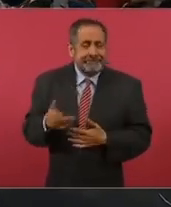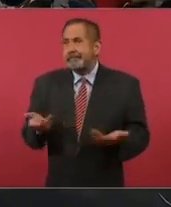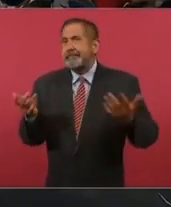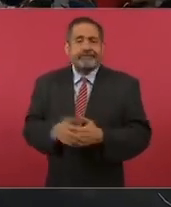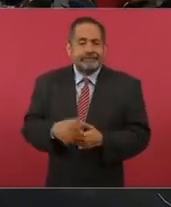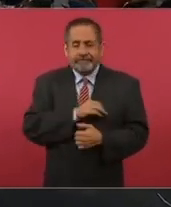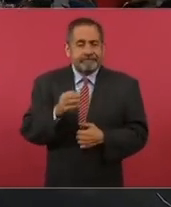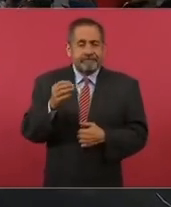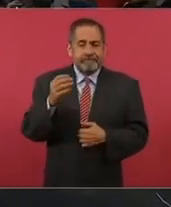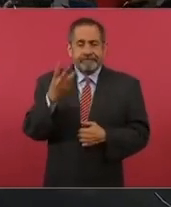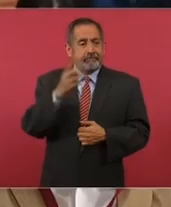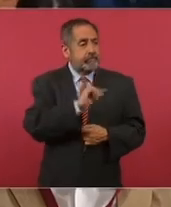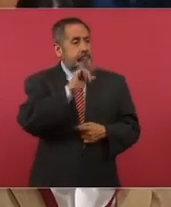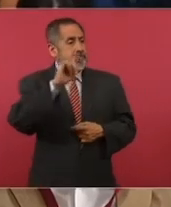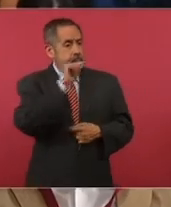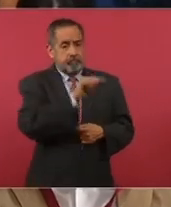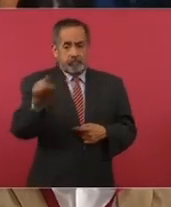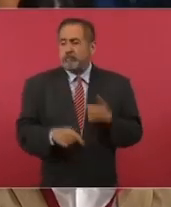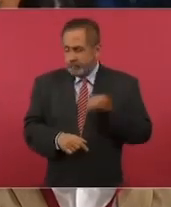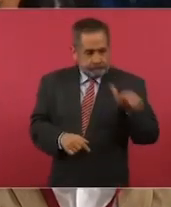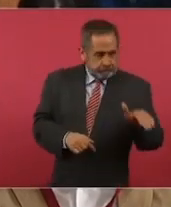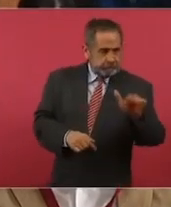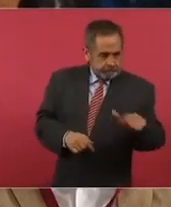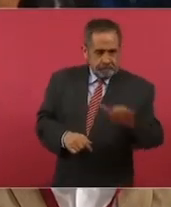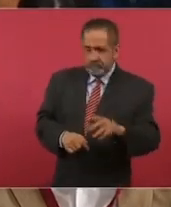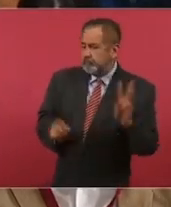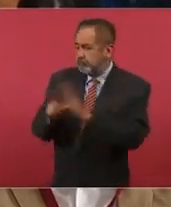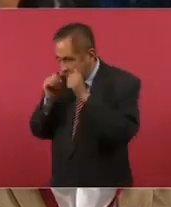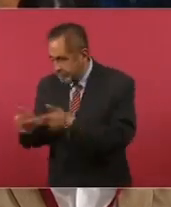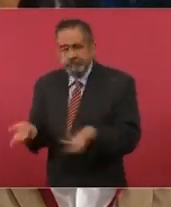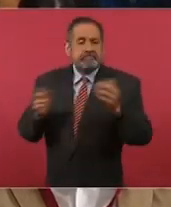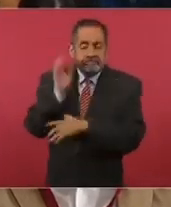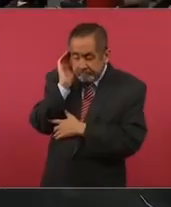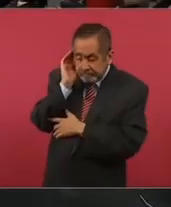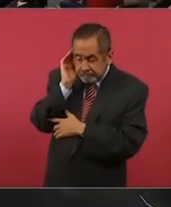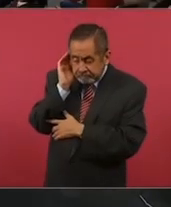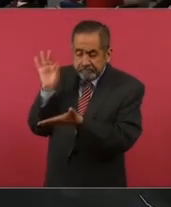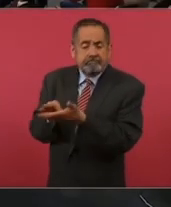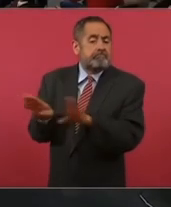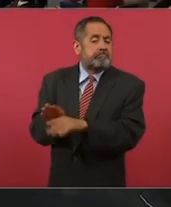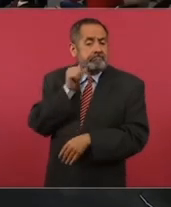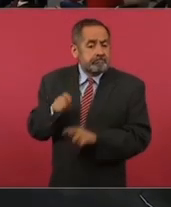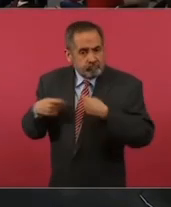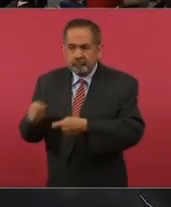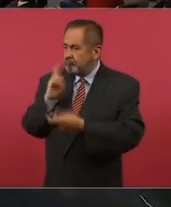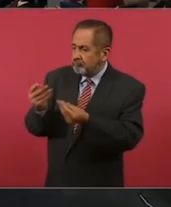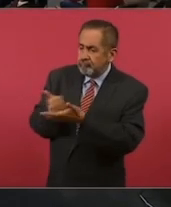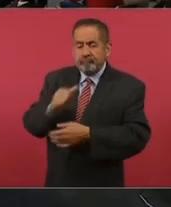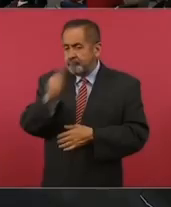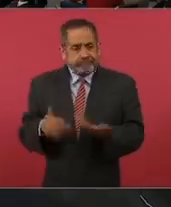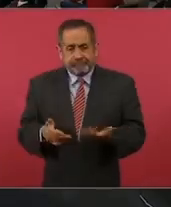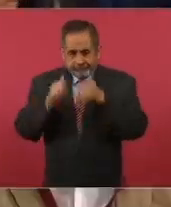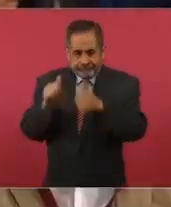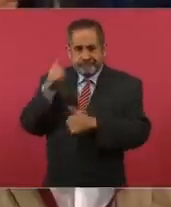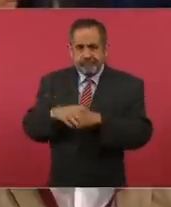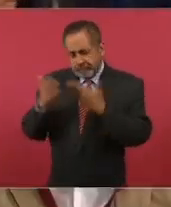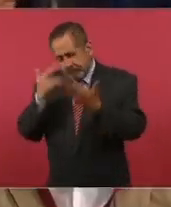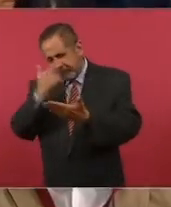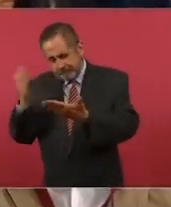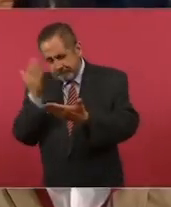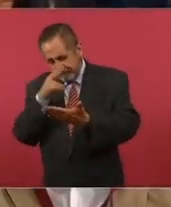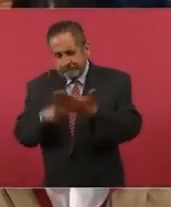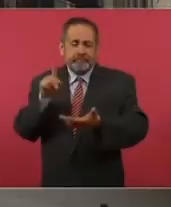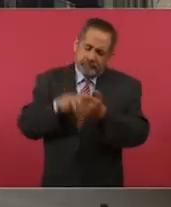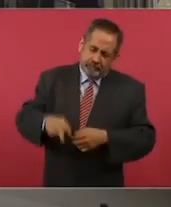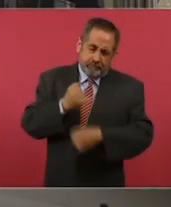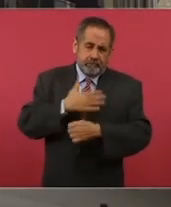son por lo menos tres funcionarios que usted ha pedido que pudieran recibirlo, que lo atiendan. Y si acaso lo han escuchado, pero hasta ahorita, hasta el de hoy, no ha recibido ni siquiera la atención y que revisen los papeles para que se